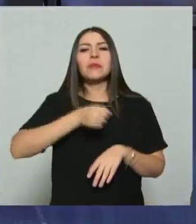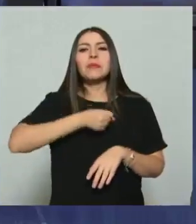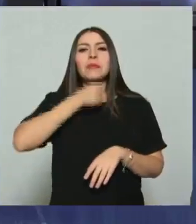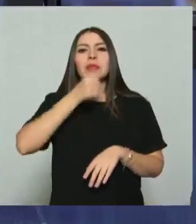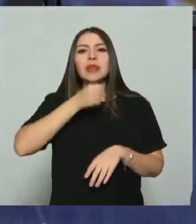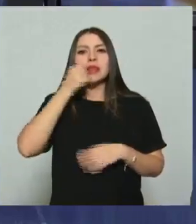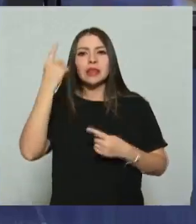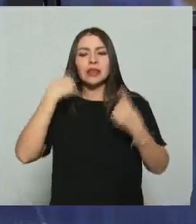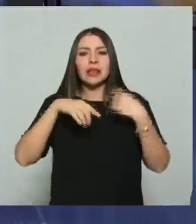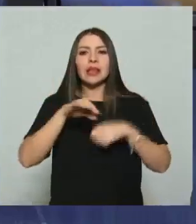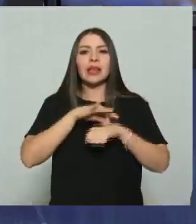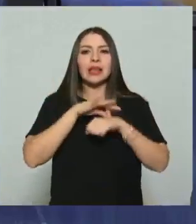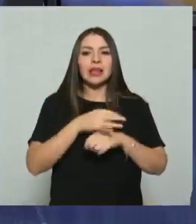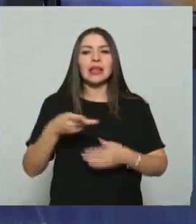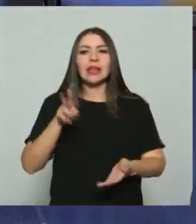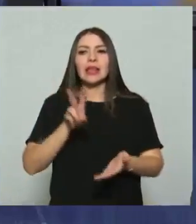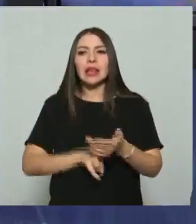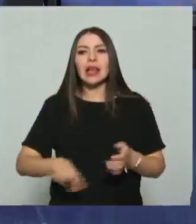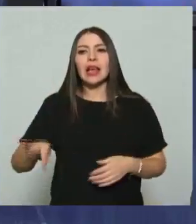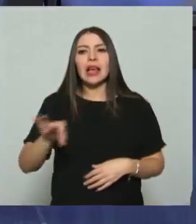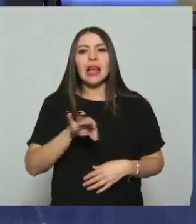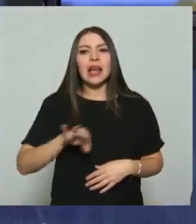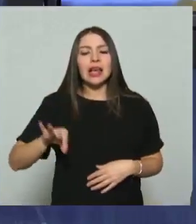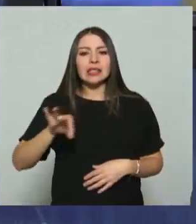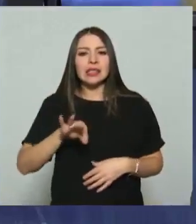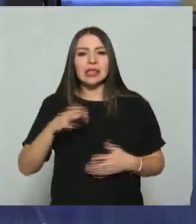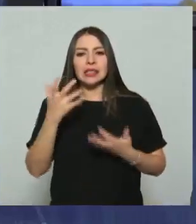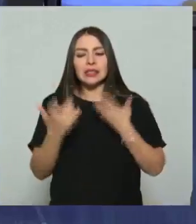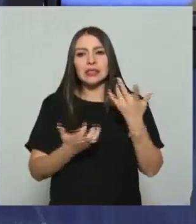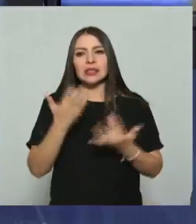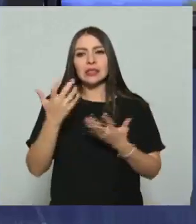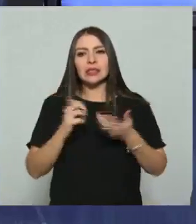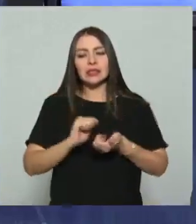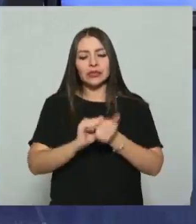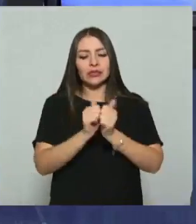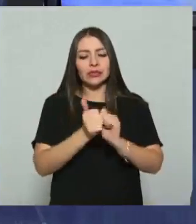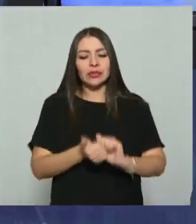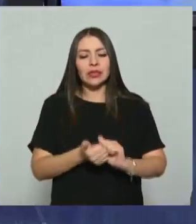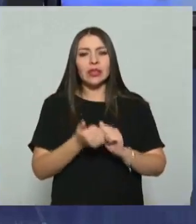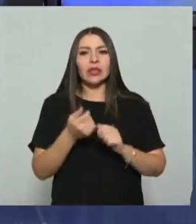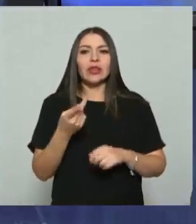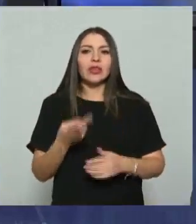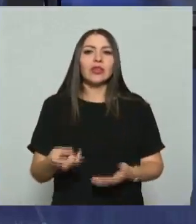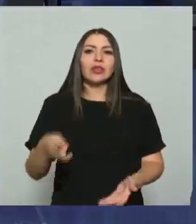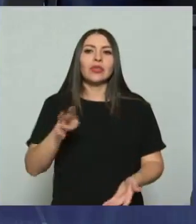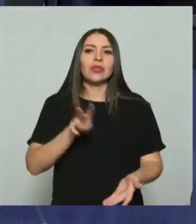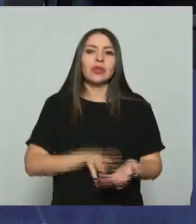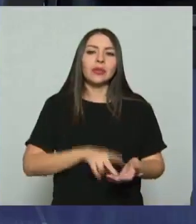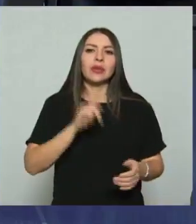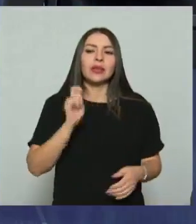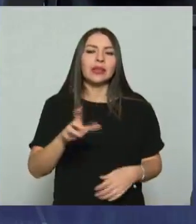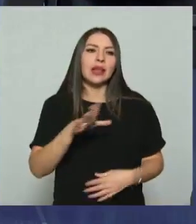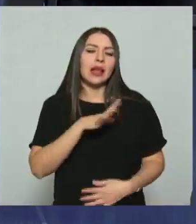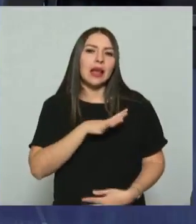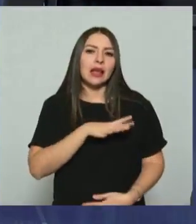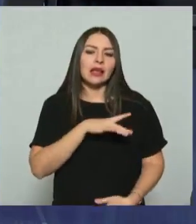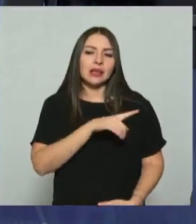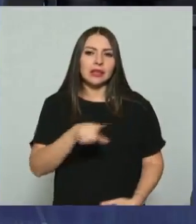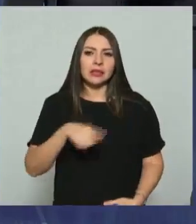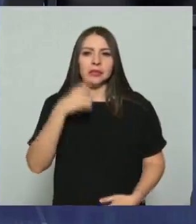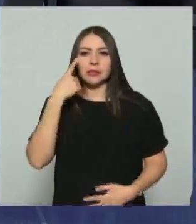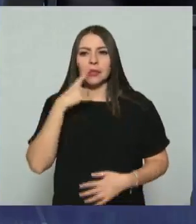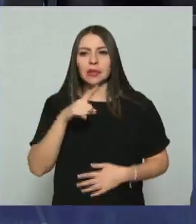estamos consumiendo el aceite hidrogenado o recalentado que le suma a lo que ahora sí que a los efectos